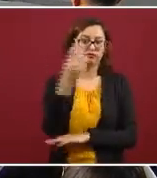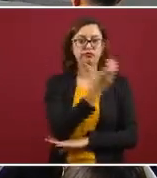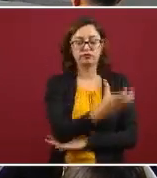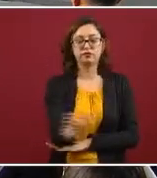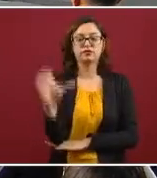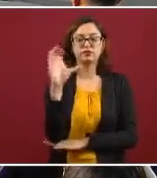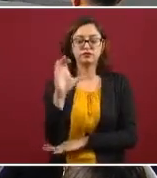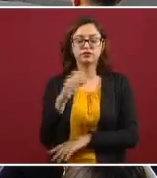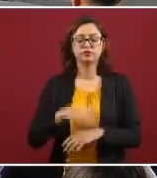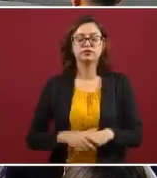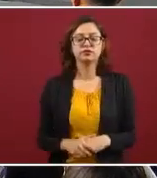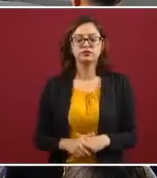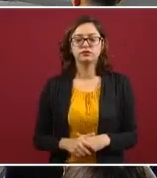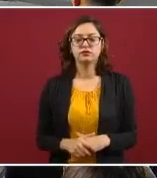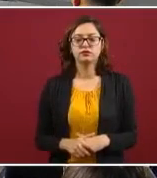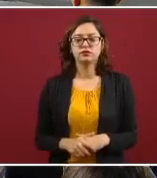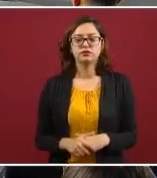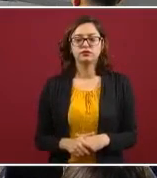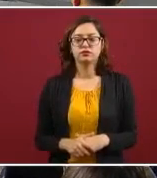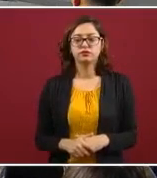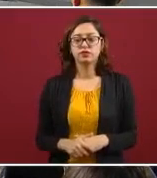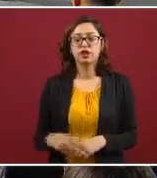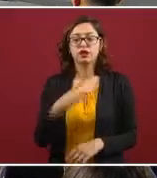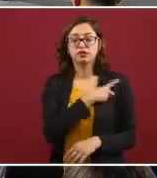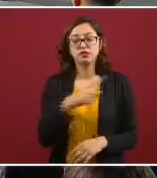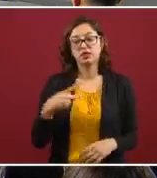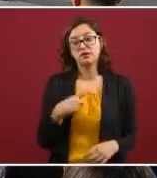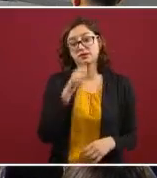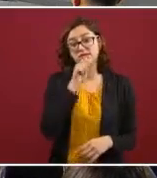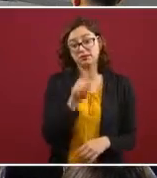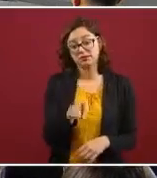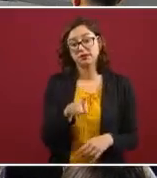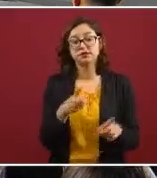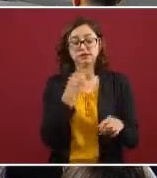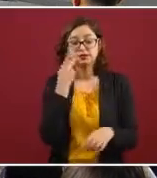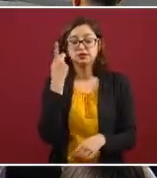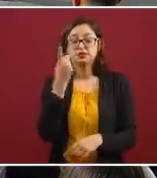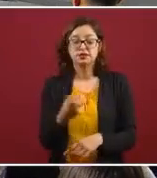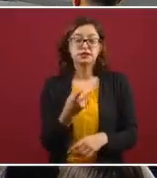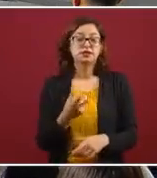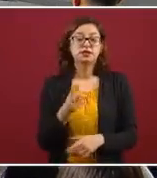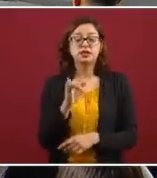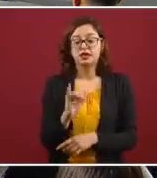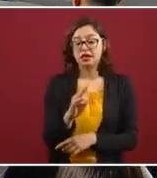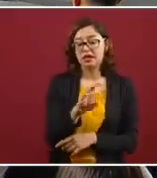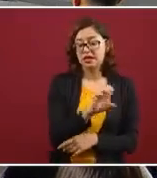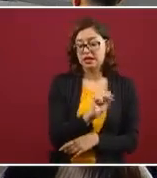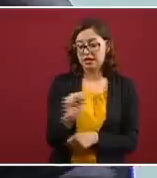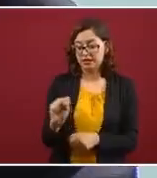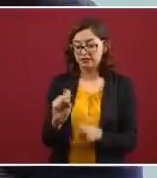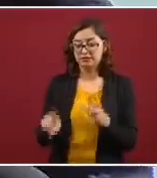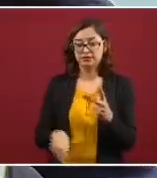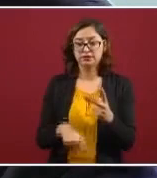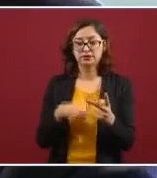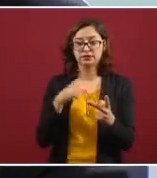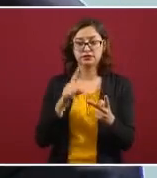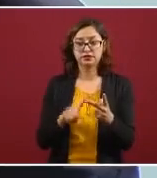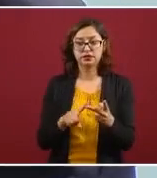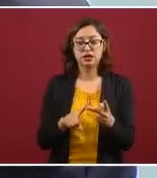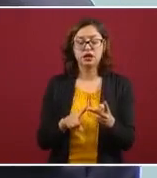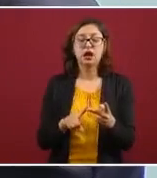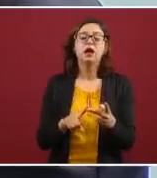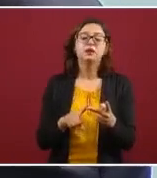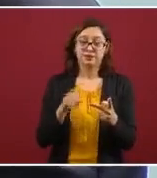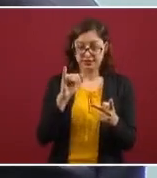nuestros hospitales. Cabe también destacar, como ya se ha mencionado, que tanto el Seguro Social en su régimen ordinario y desde luego en el IMSS